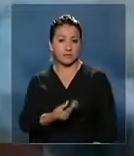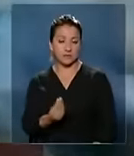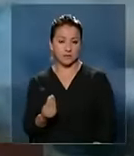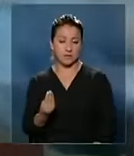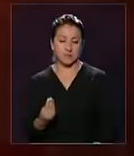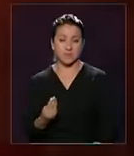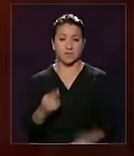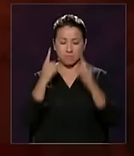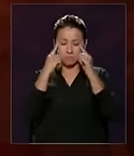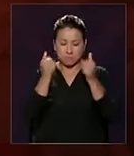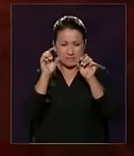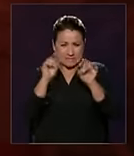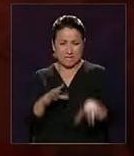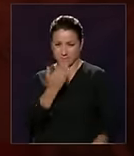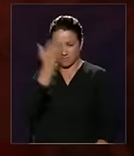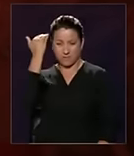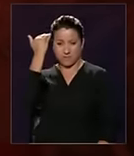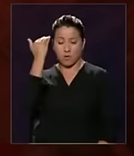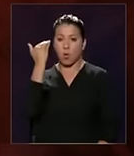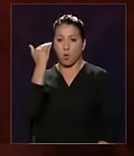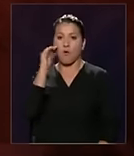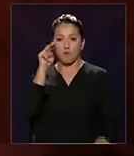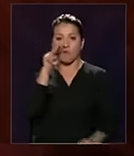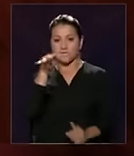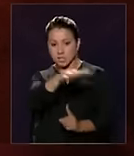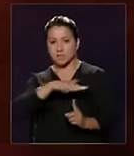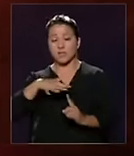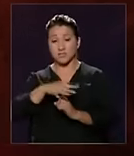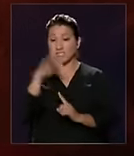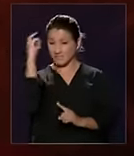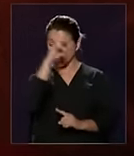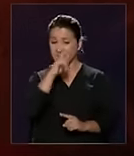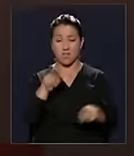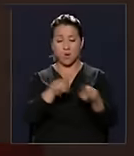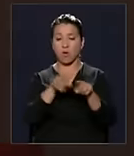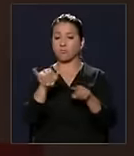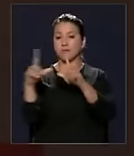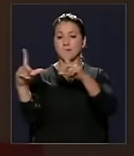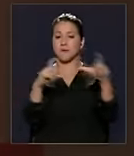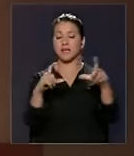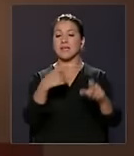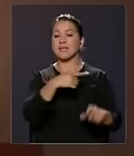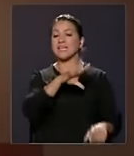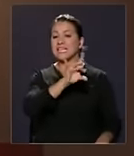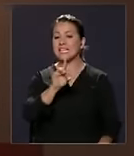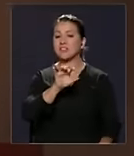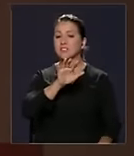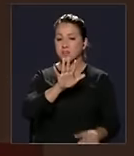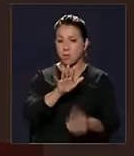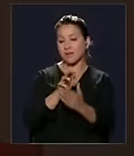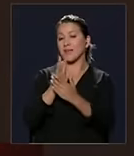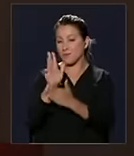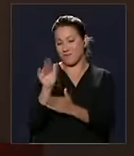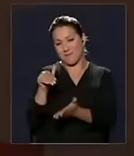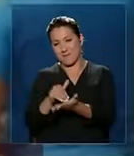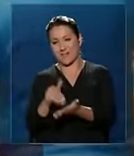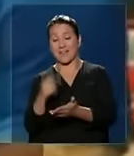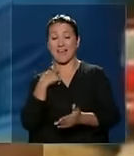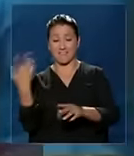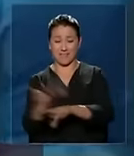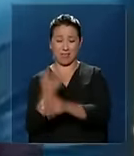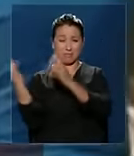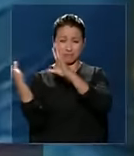Para expertos, el escenario es tan crudo como lo reflejan las imágenes. 559 mil hectáreas han sido afectadas y